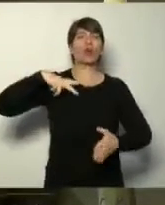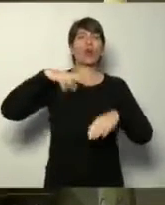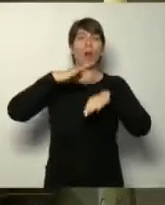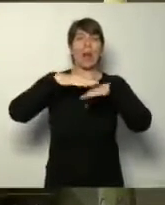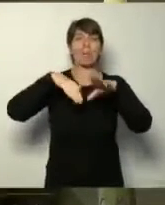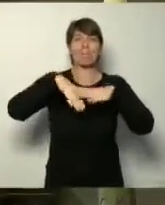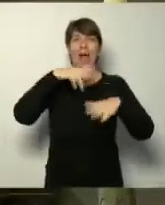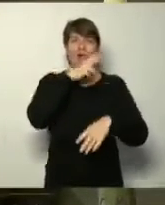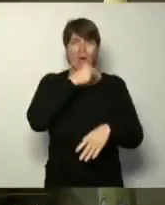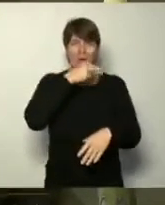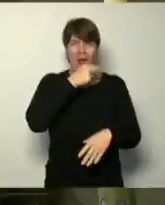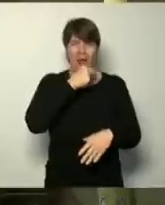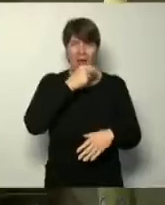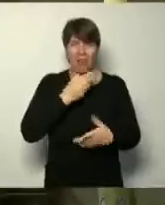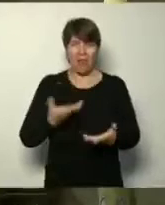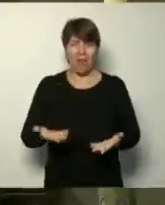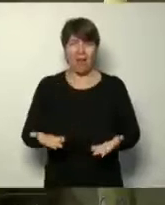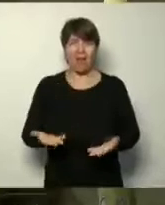las manos